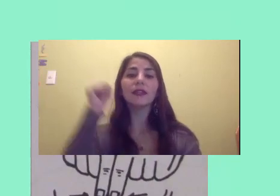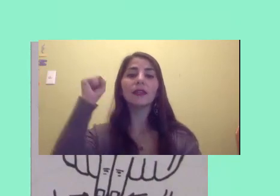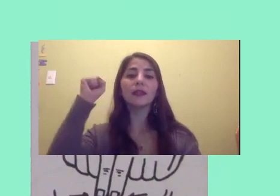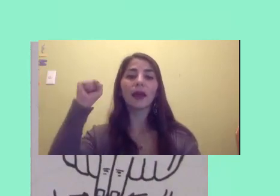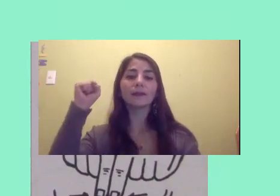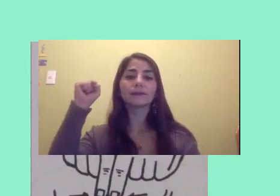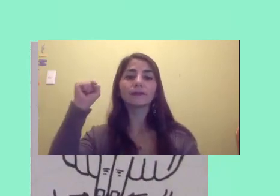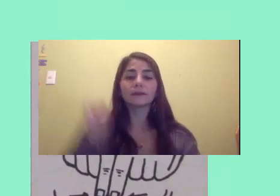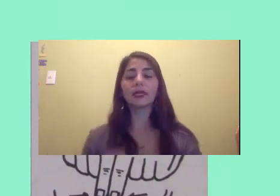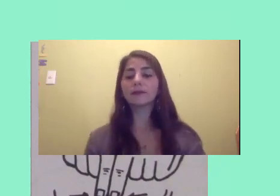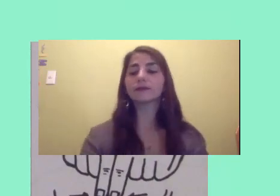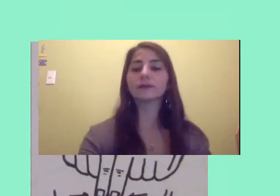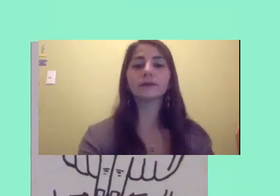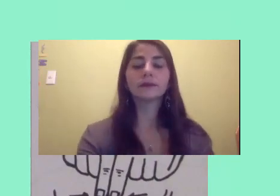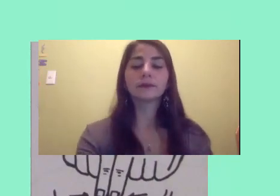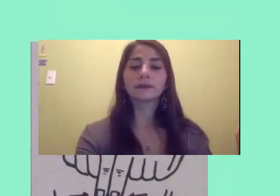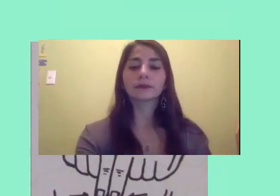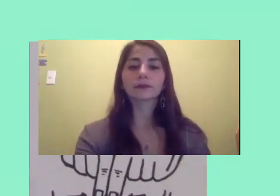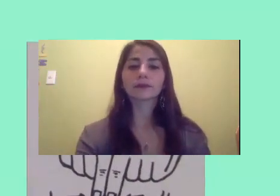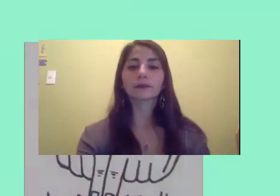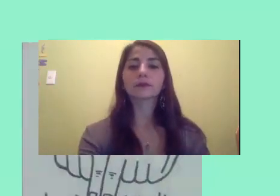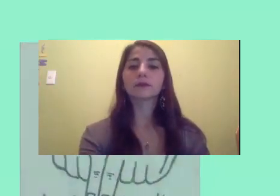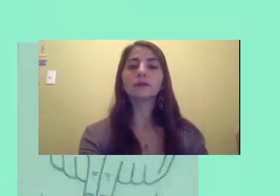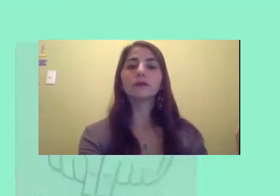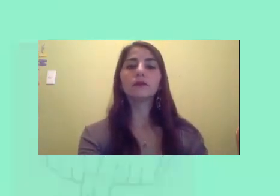sería tía, ¿ya?